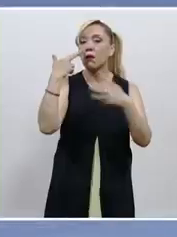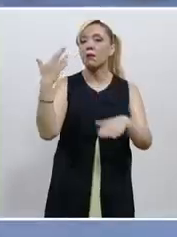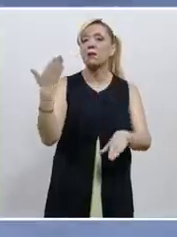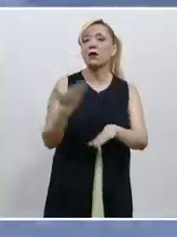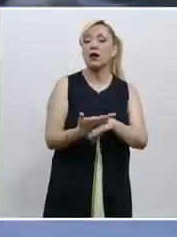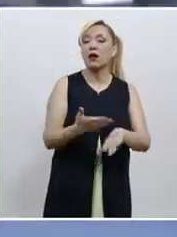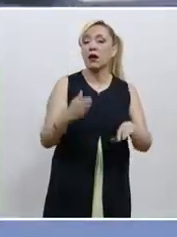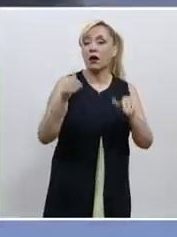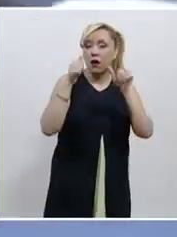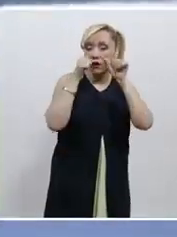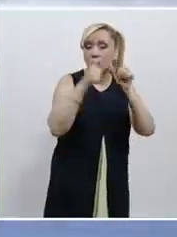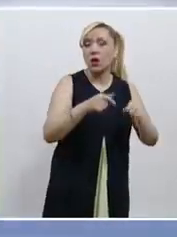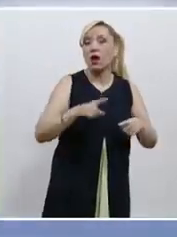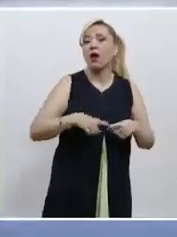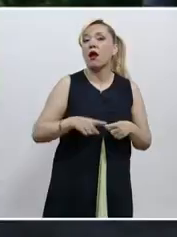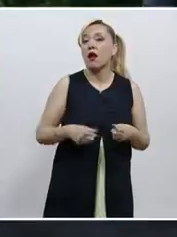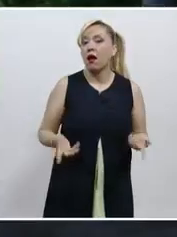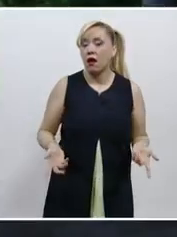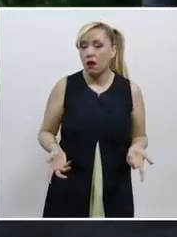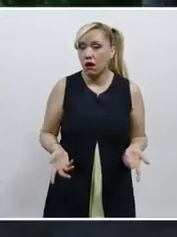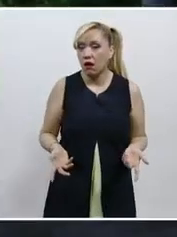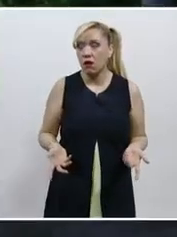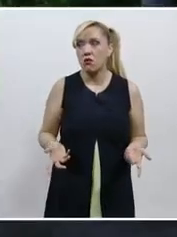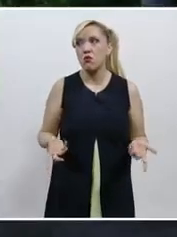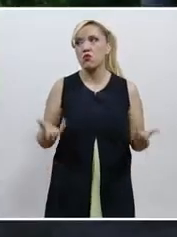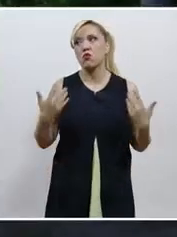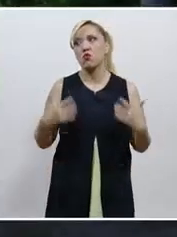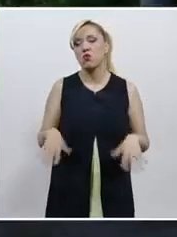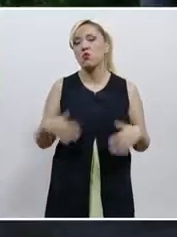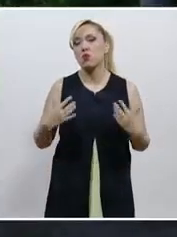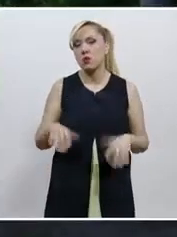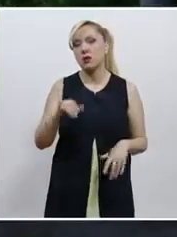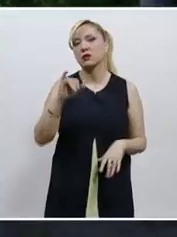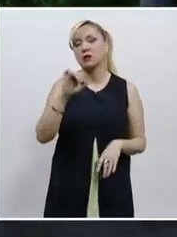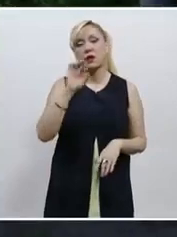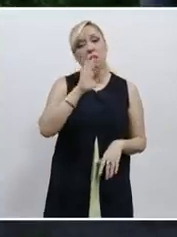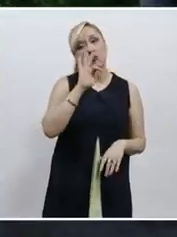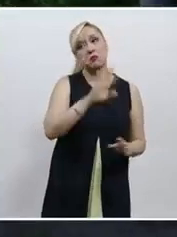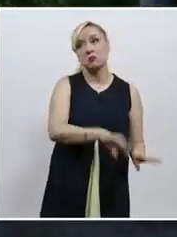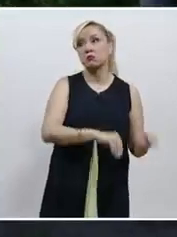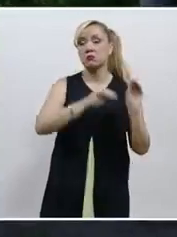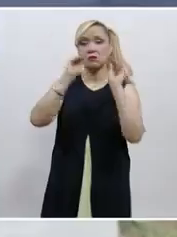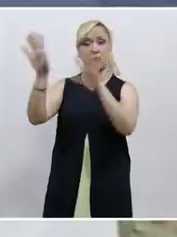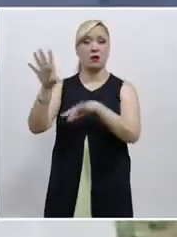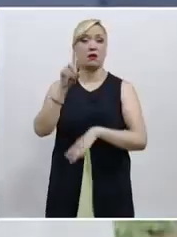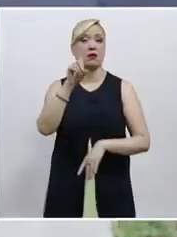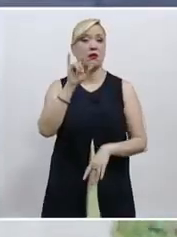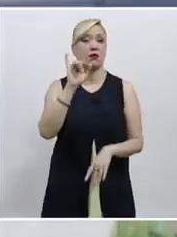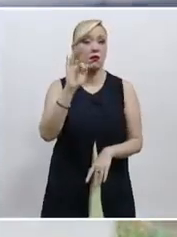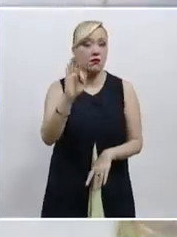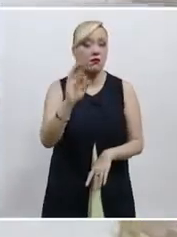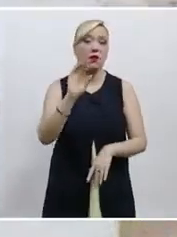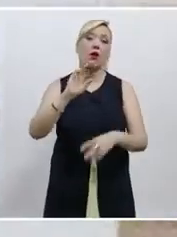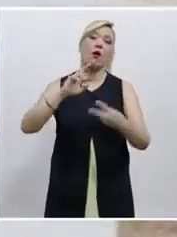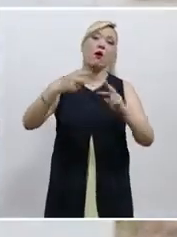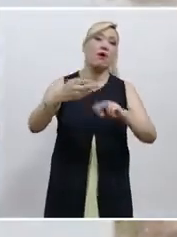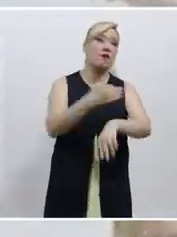ese lapso, o en el peor de los casos, quedaría bajo la tutela de una institución social o de un